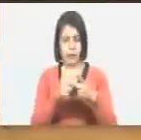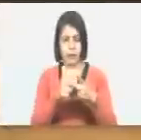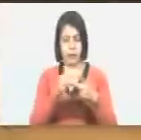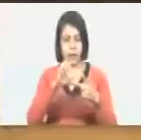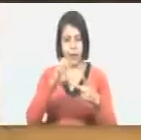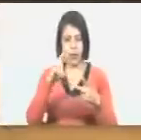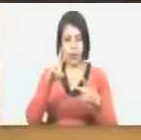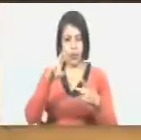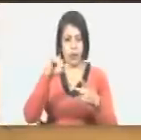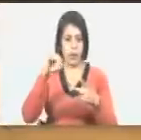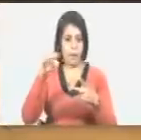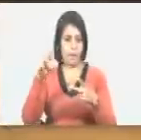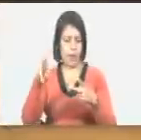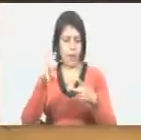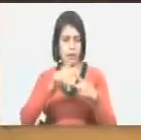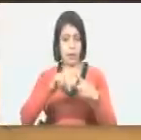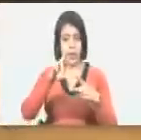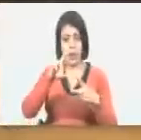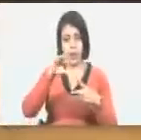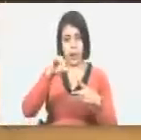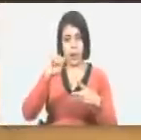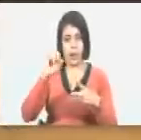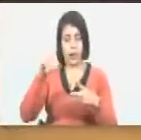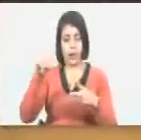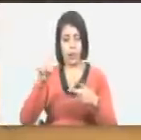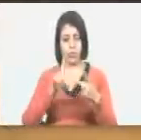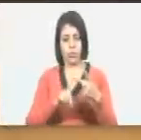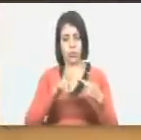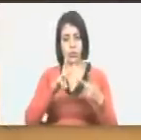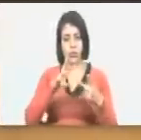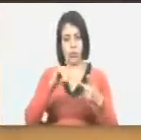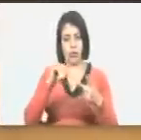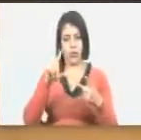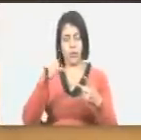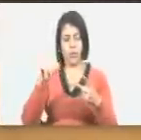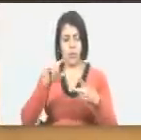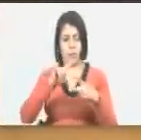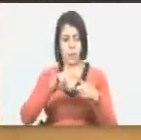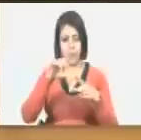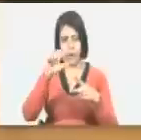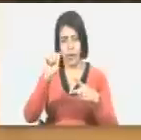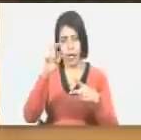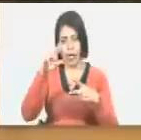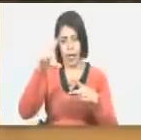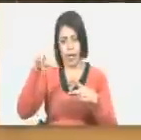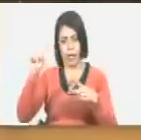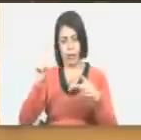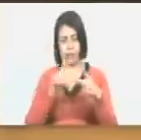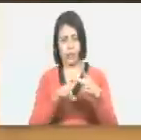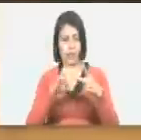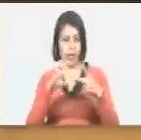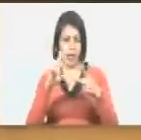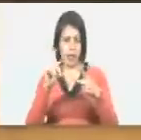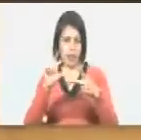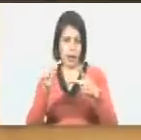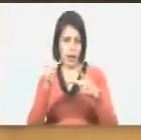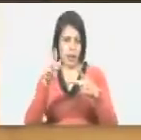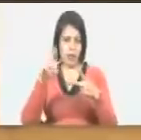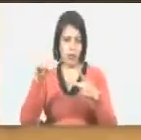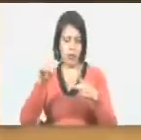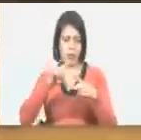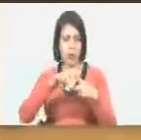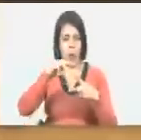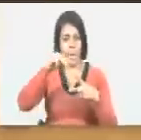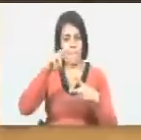Eirimar Malavé. Ricardo Sánchez, suplente Willy Medina. Carlos Gamarra, suplente Edgardo Ramírez,